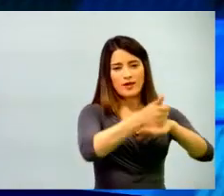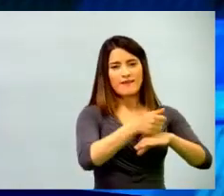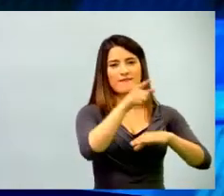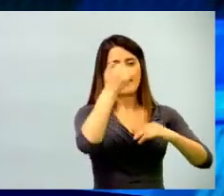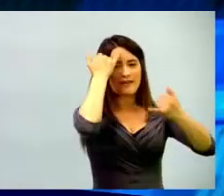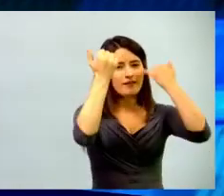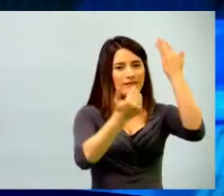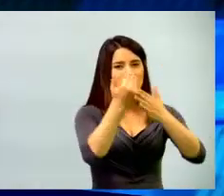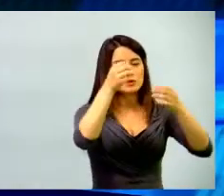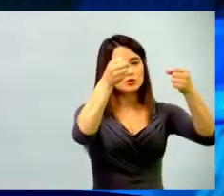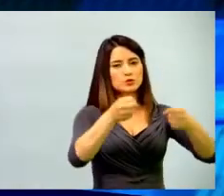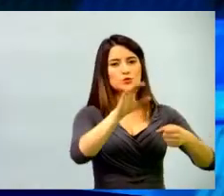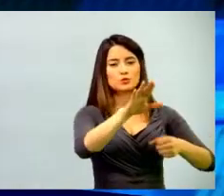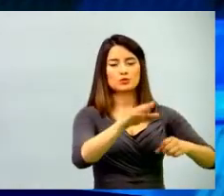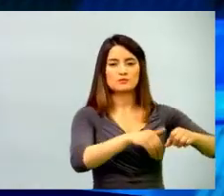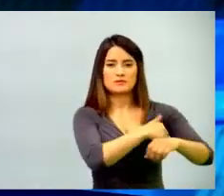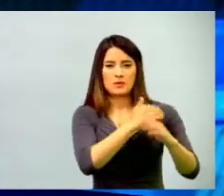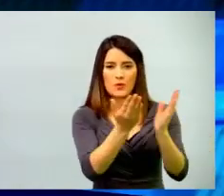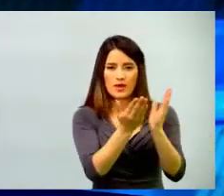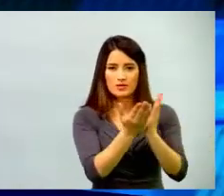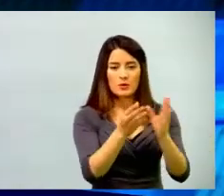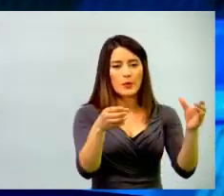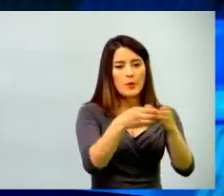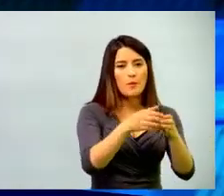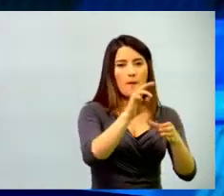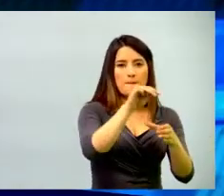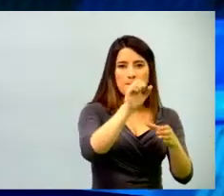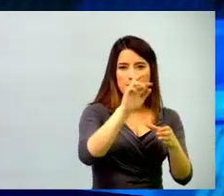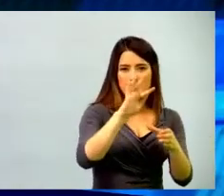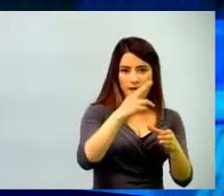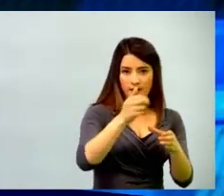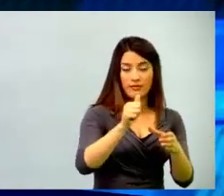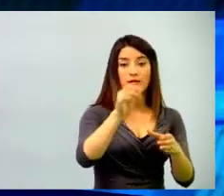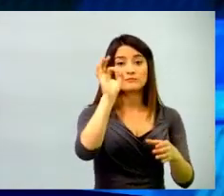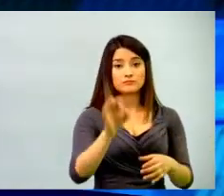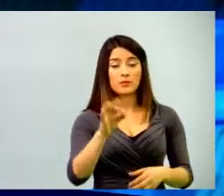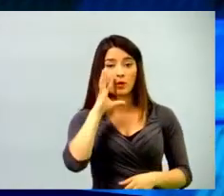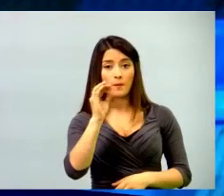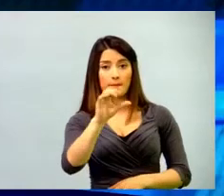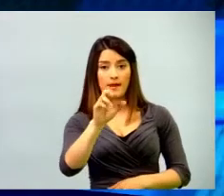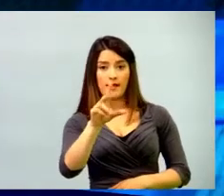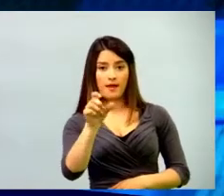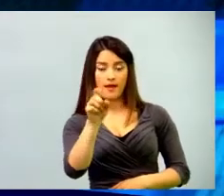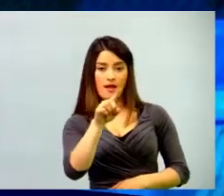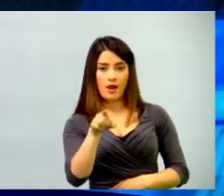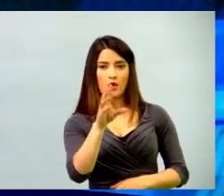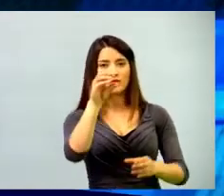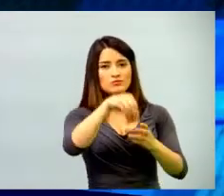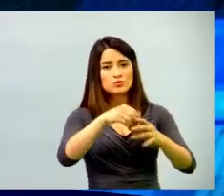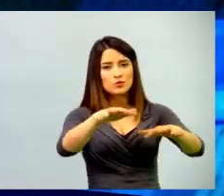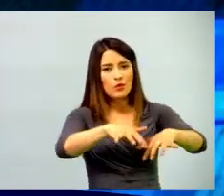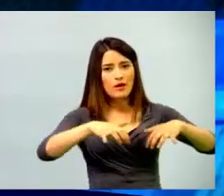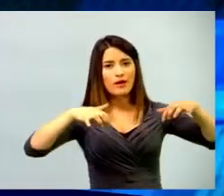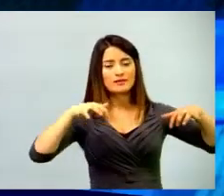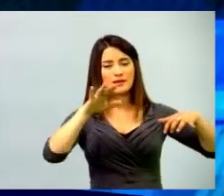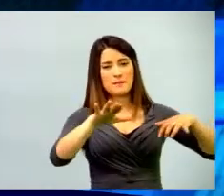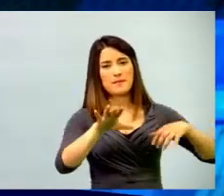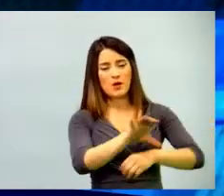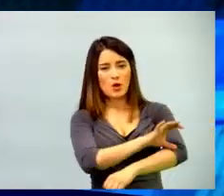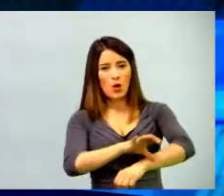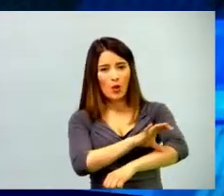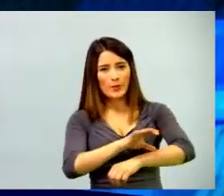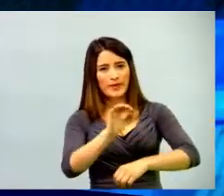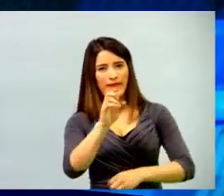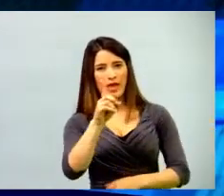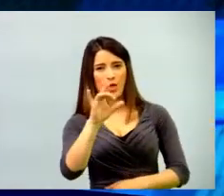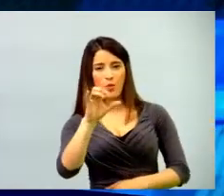Ministerio de Educación, a su equipo, a Marta. Carlos Lugo es un gran miembro de la Asamblea de Computadores para Educar, un gran miembro